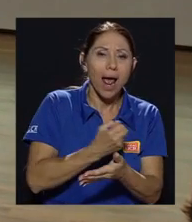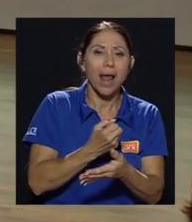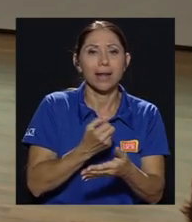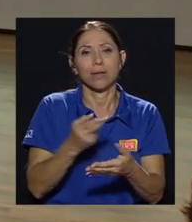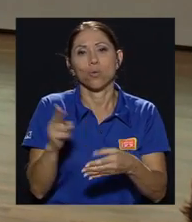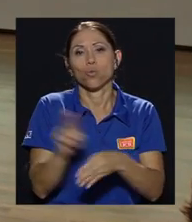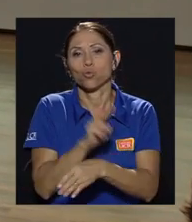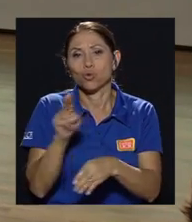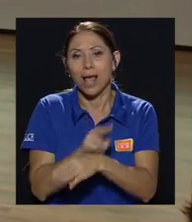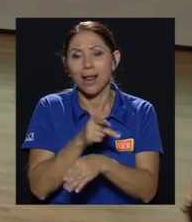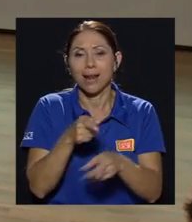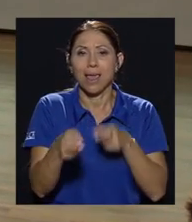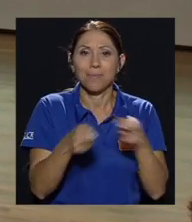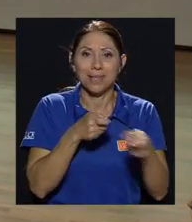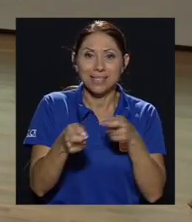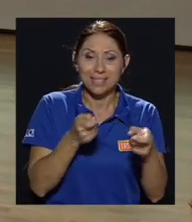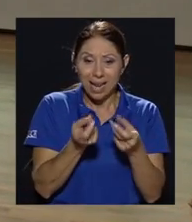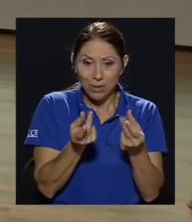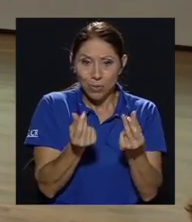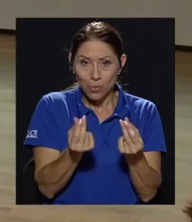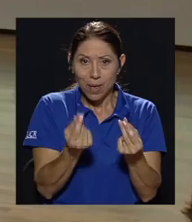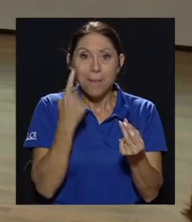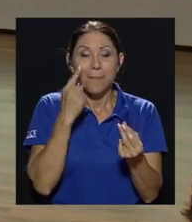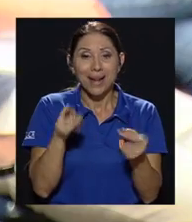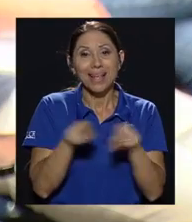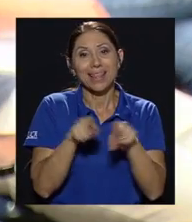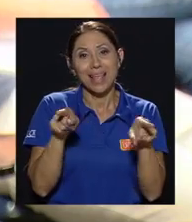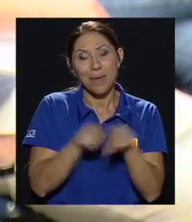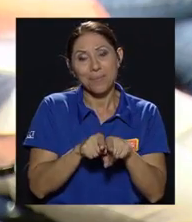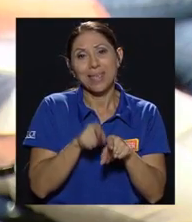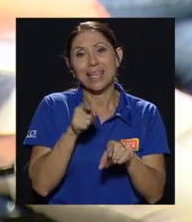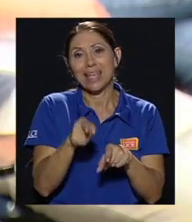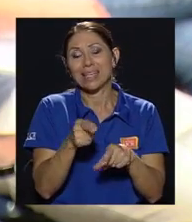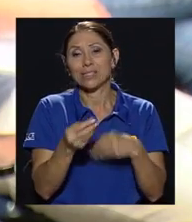los recursos fiscales de una manera que permita que ese déficit también sea menor.